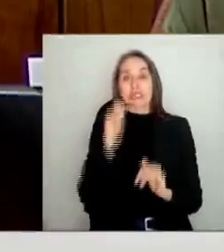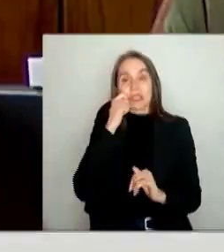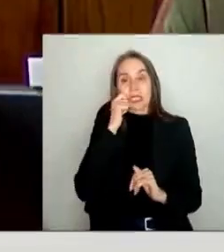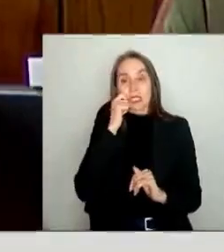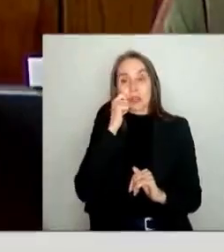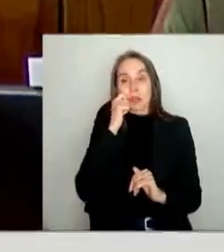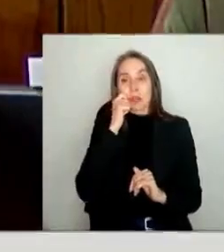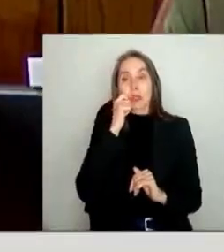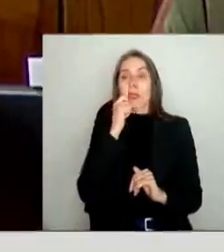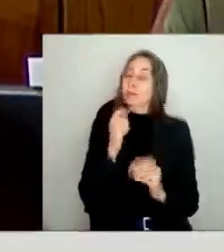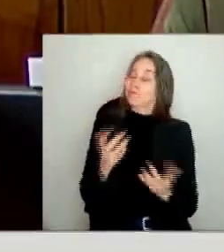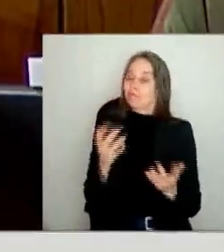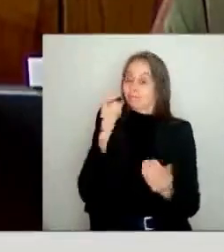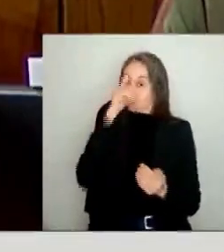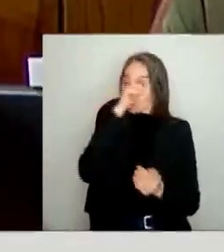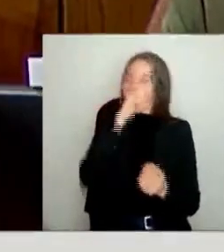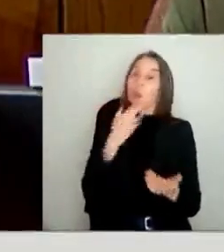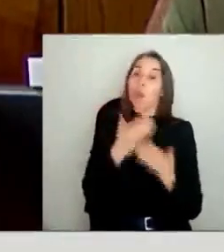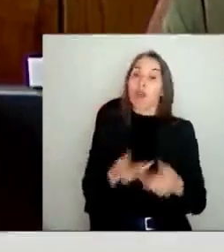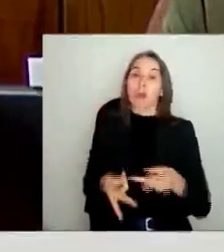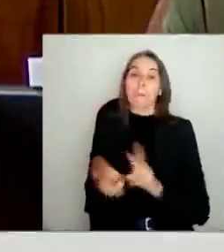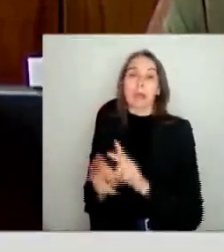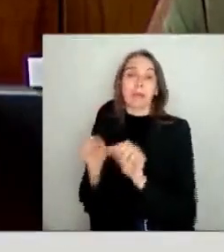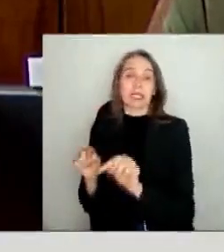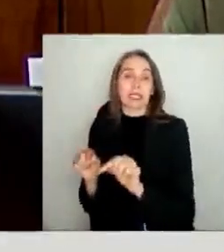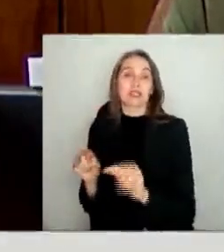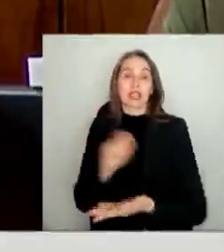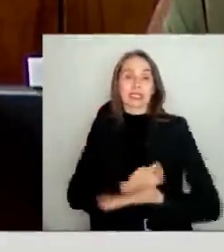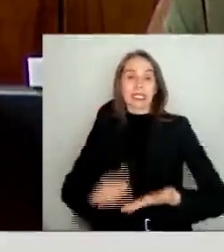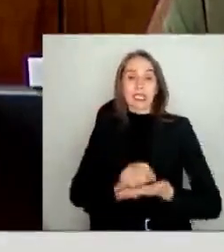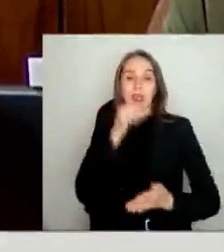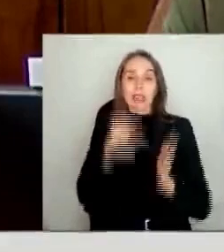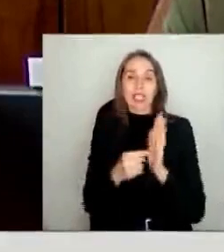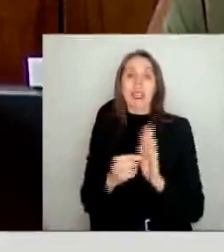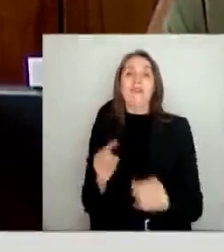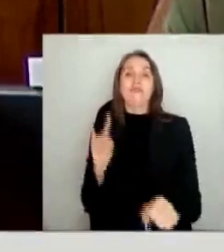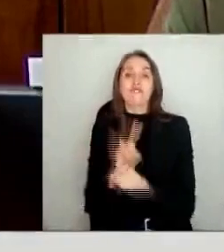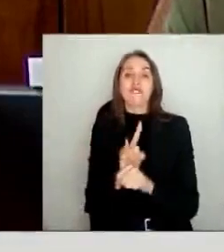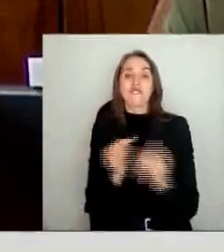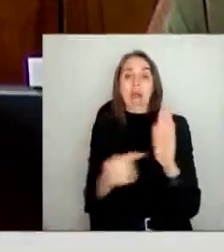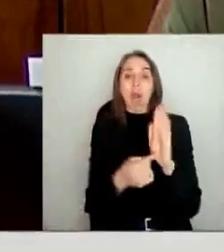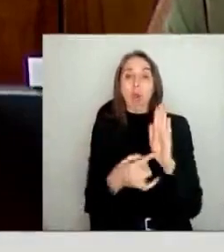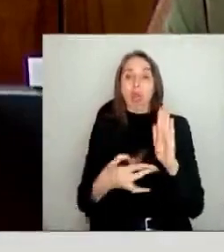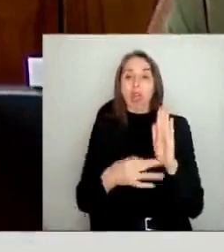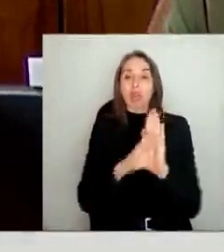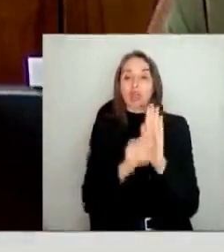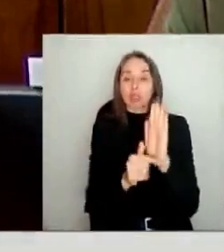mañoso Cuando permitimos esto y si la secretaría estima que aquí hay un fraude a la Constitución la